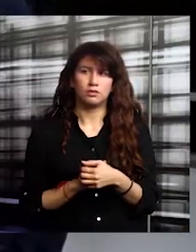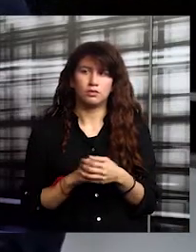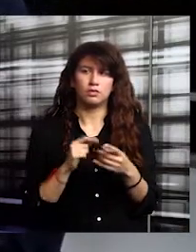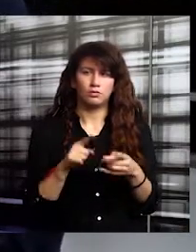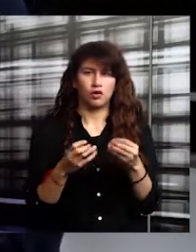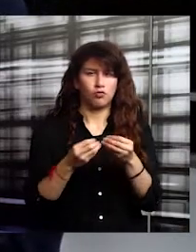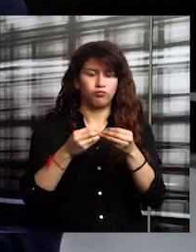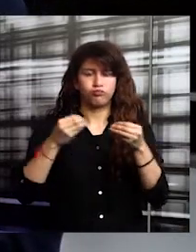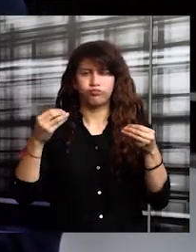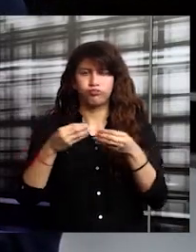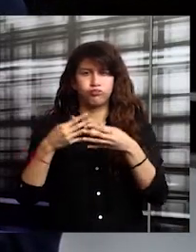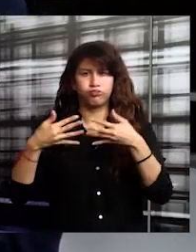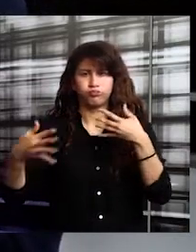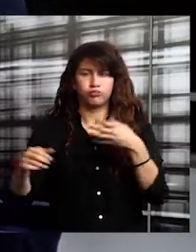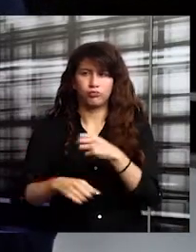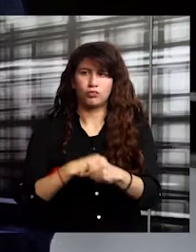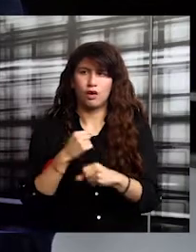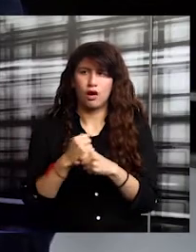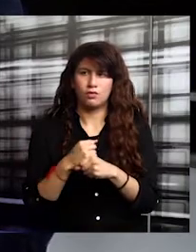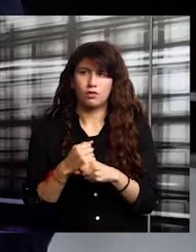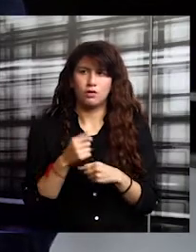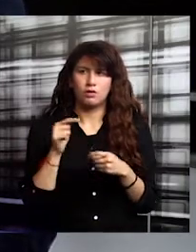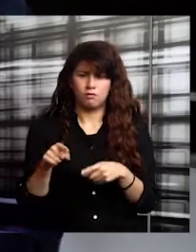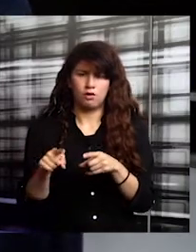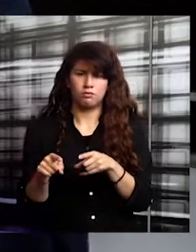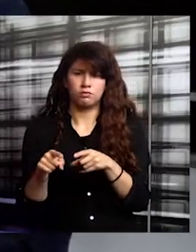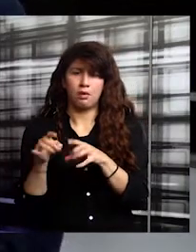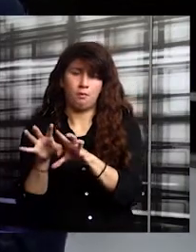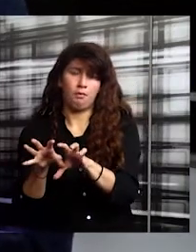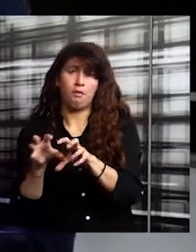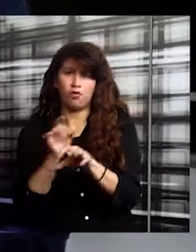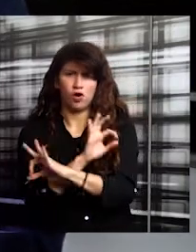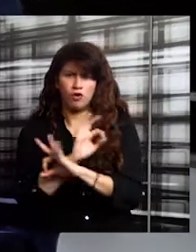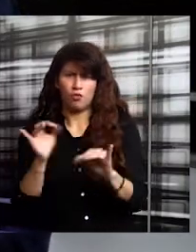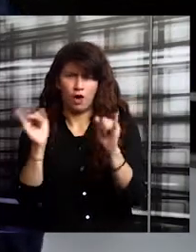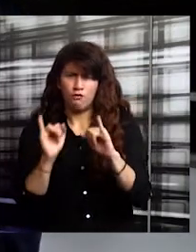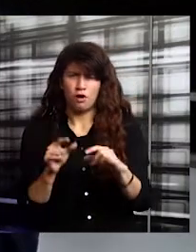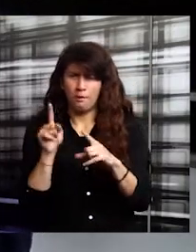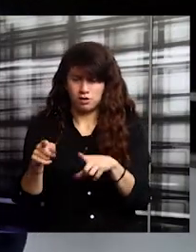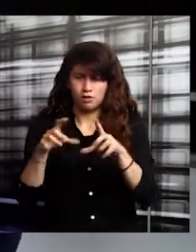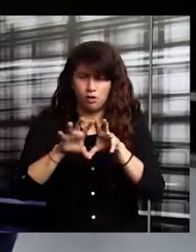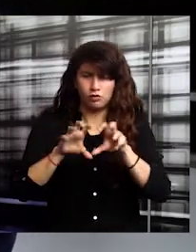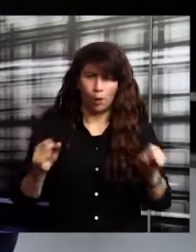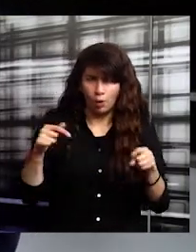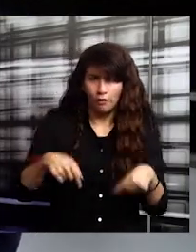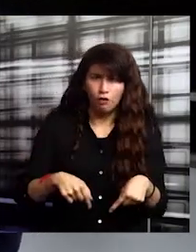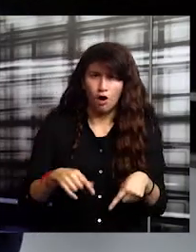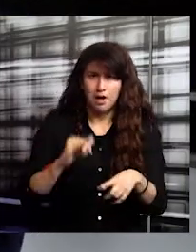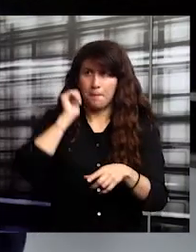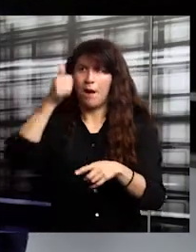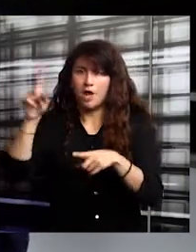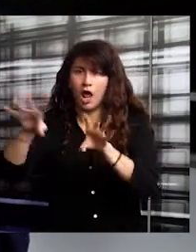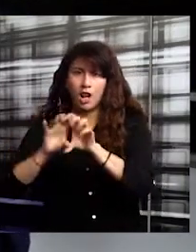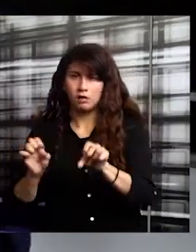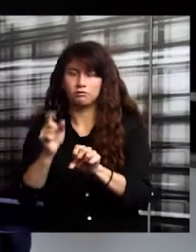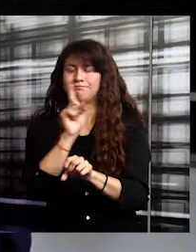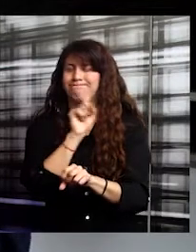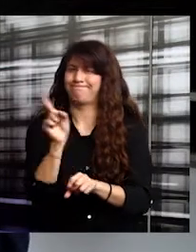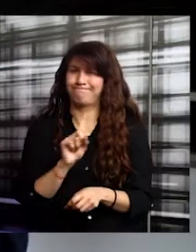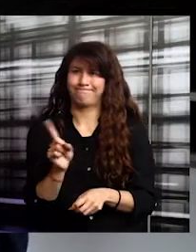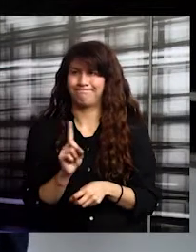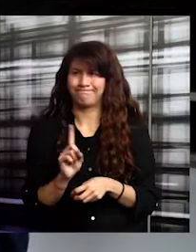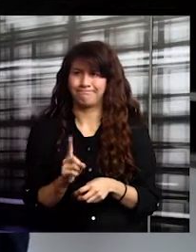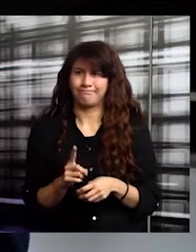semana? No, me parece que eso sería una irresponsabilidad. Porque también... No, pero eso me parece que es una irresponsabilidad. Creo que es interesante. Por último, ya me dicen que hemos